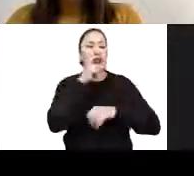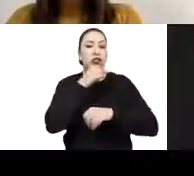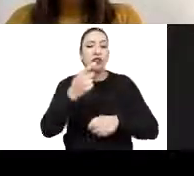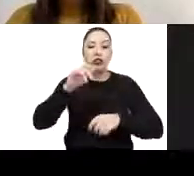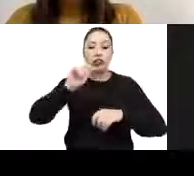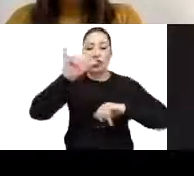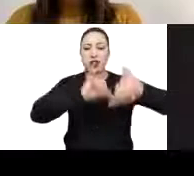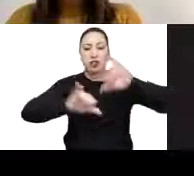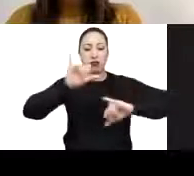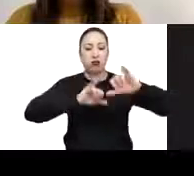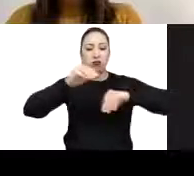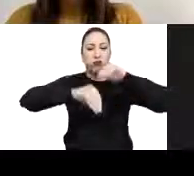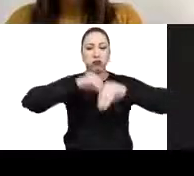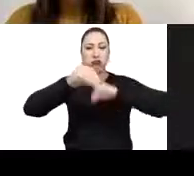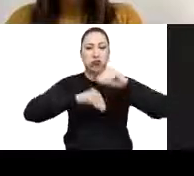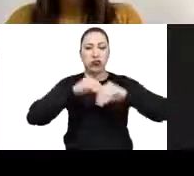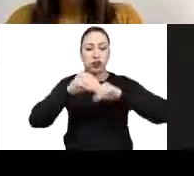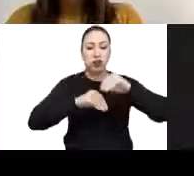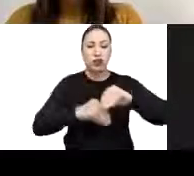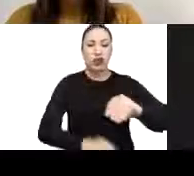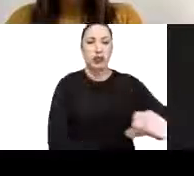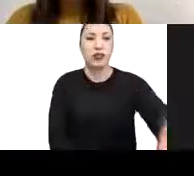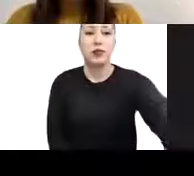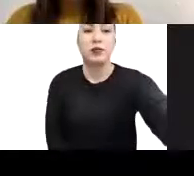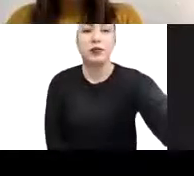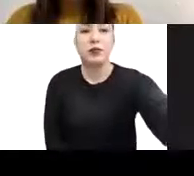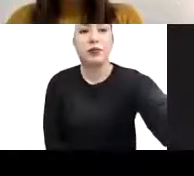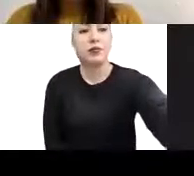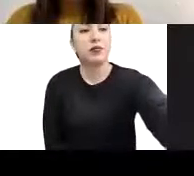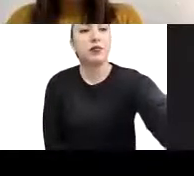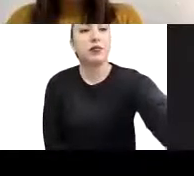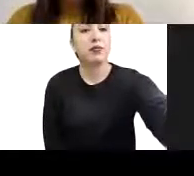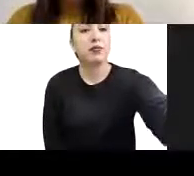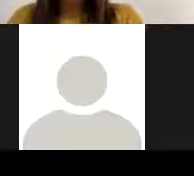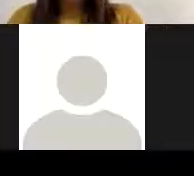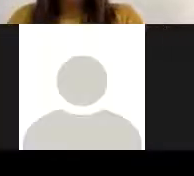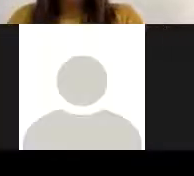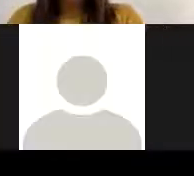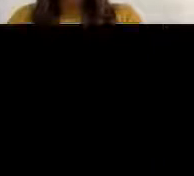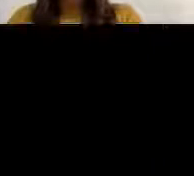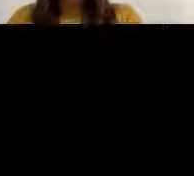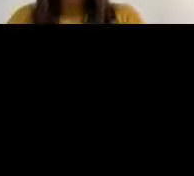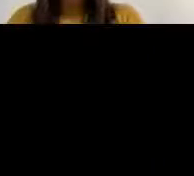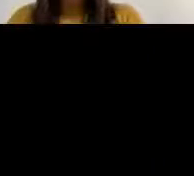sobre todo por el crecimiento de asentamientos humanos irregulares. El suelo de